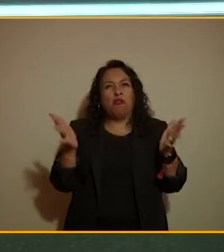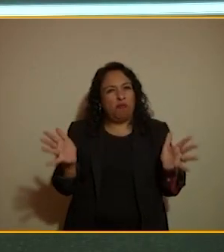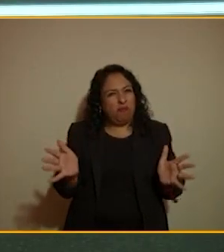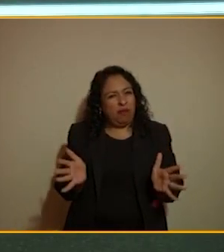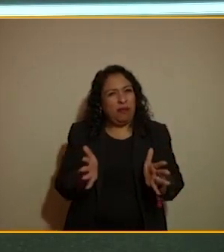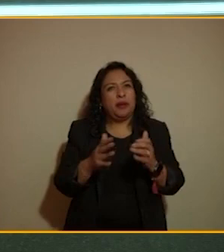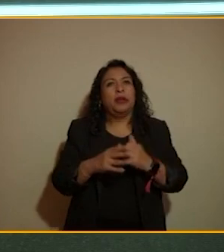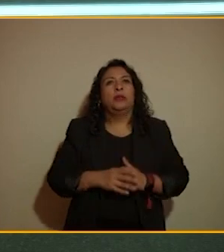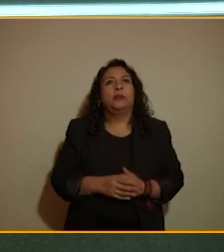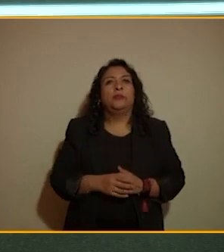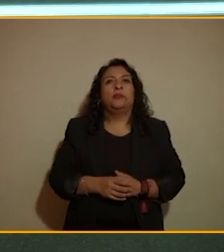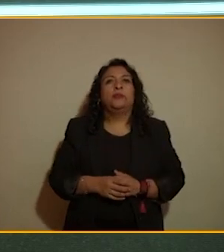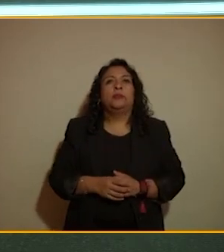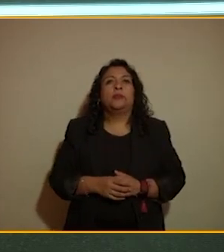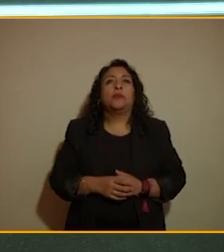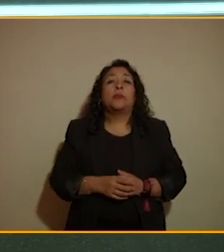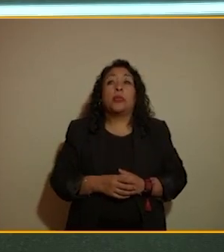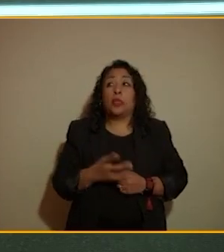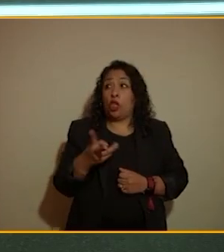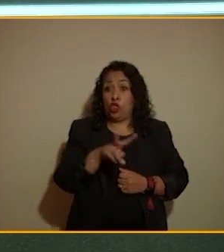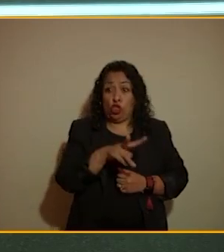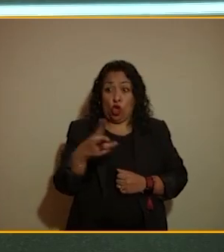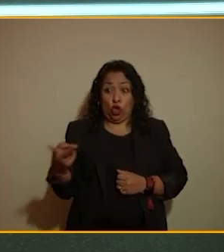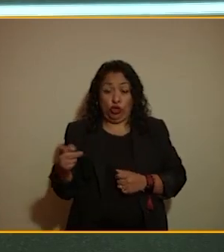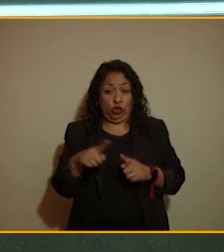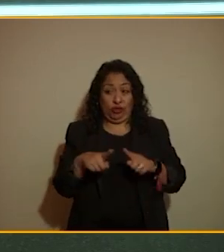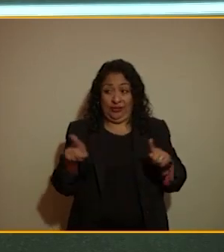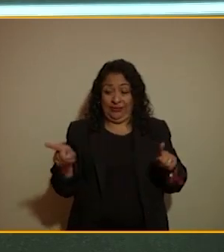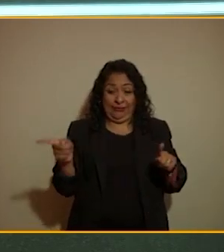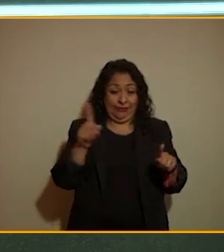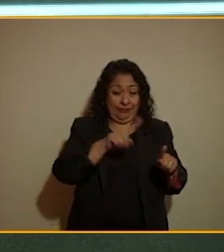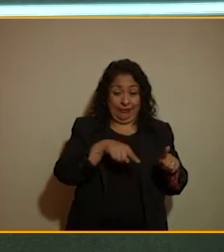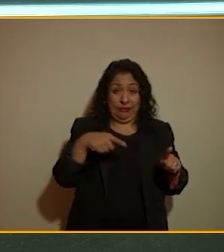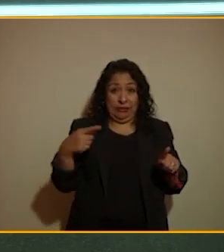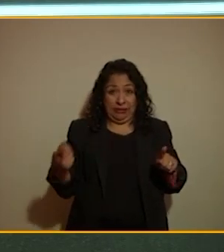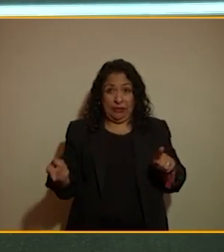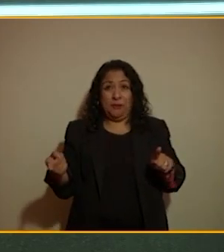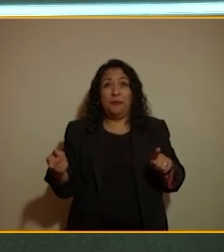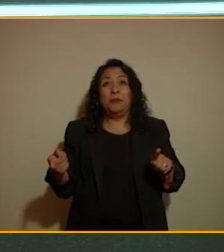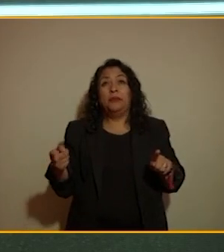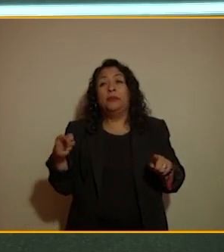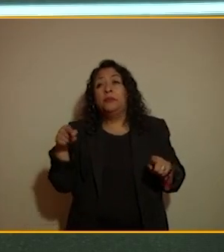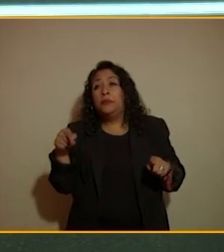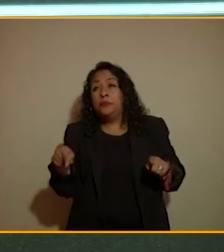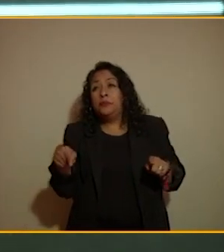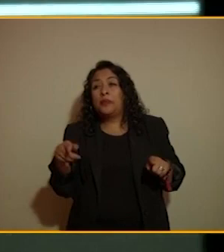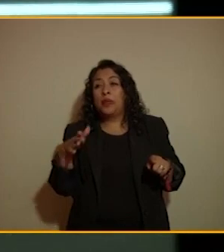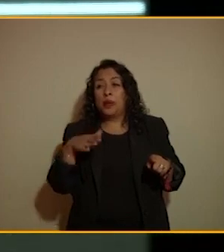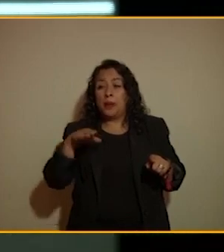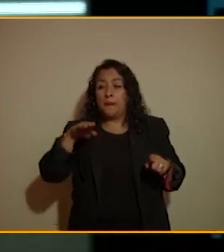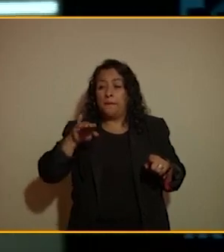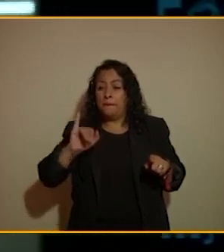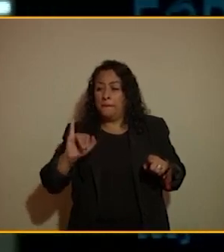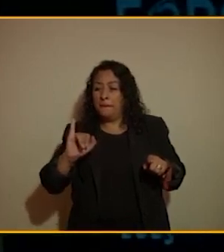pujante. Y estos dos extremos, entre qué es ser MIPYME en toda esa